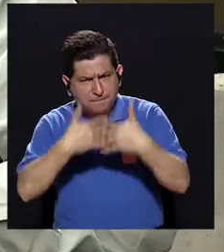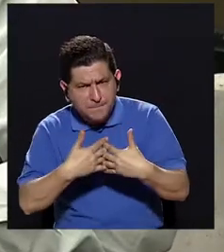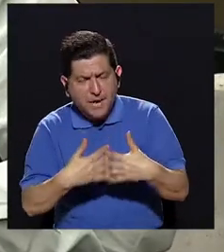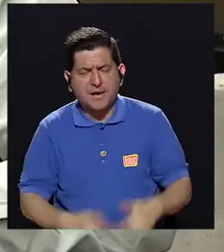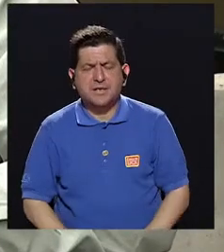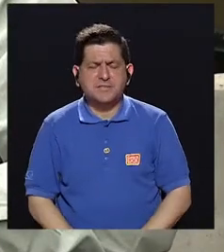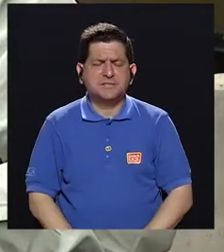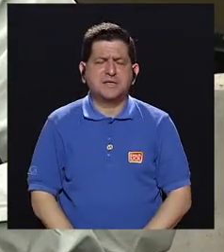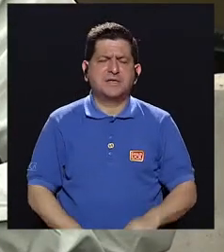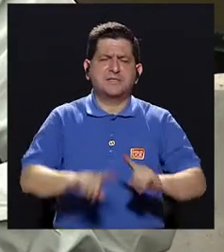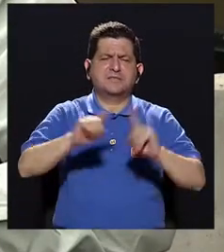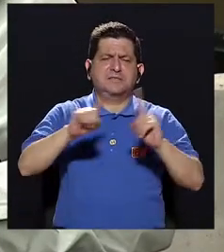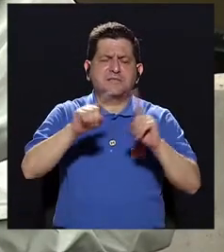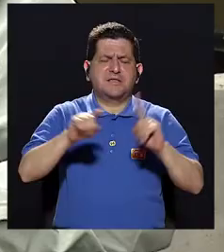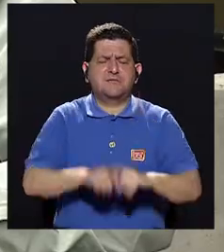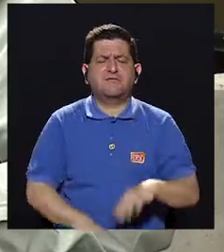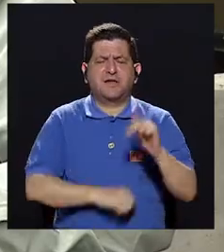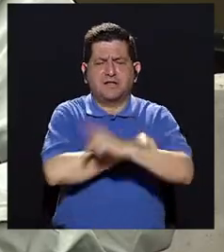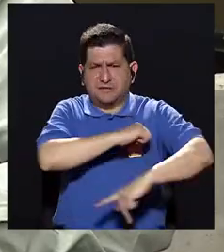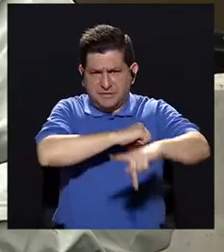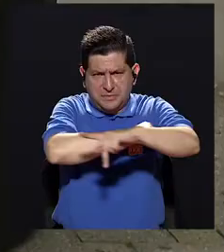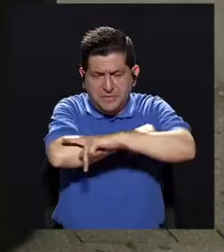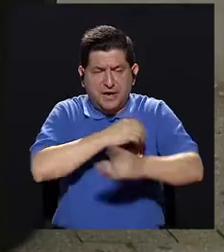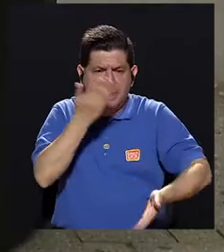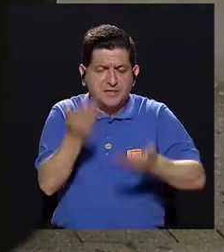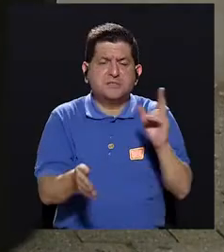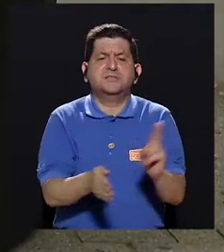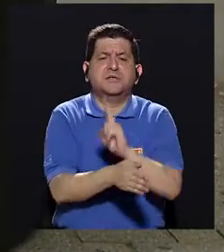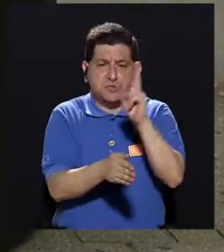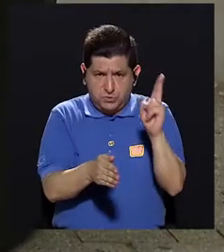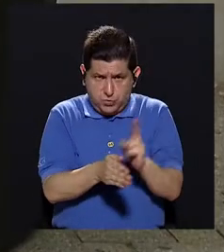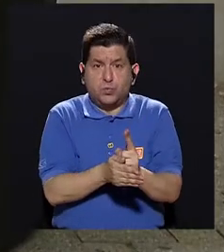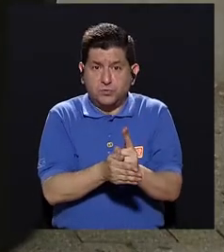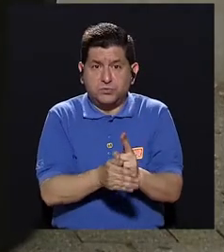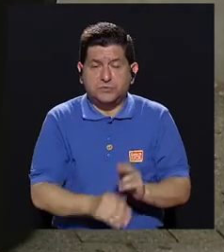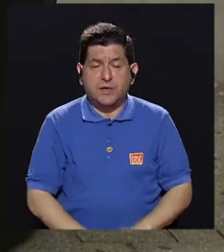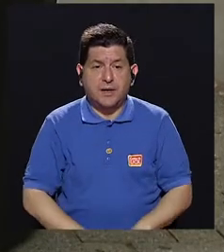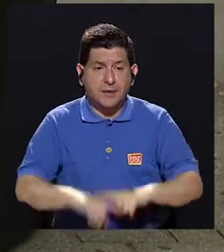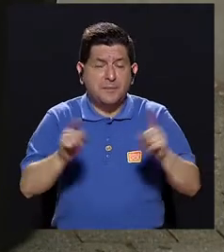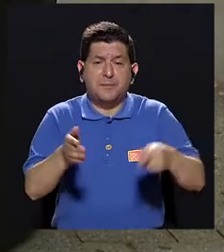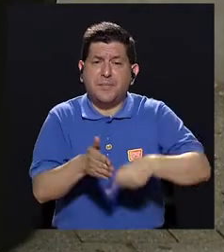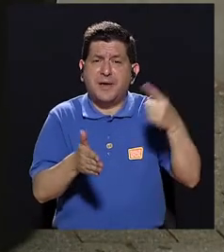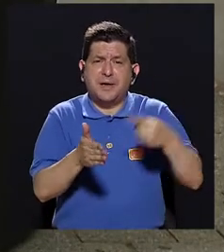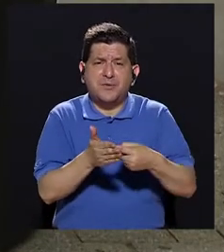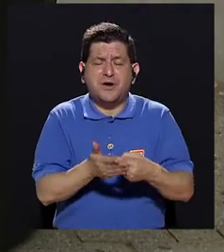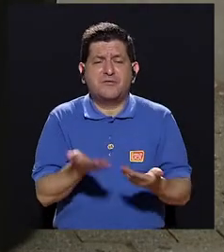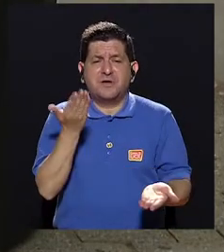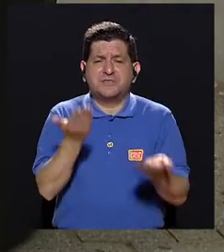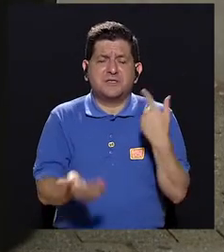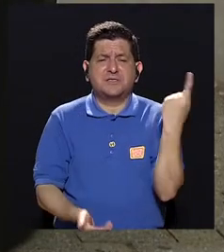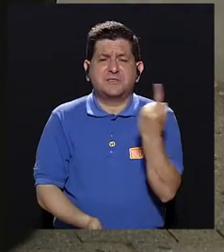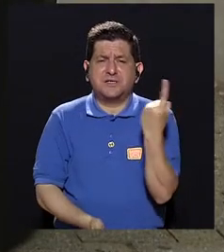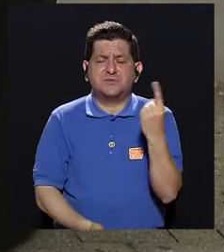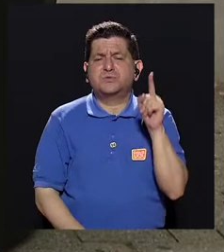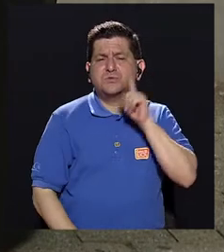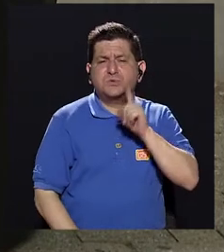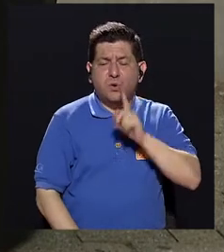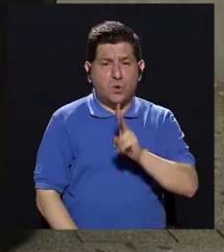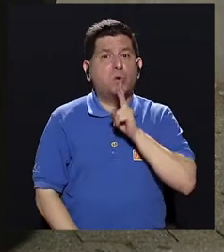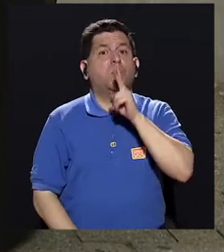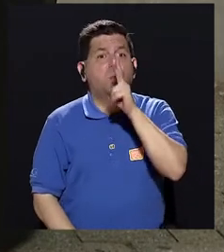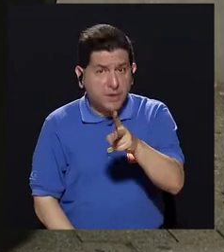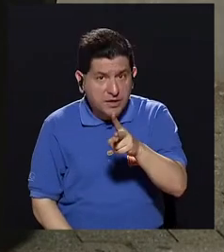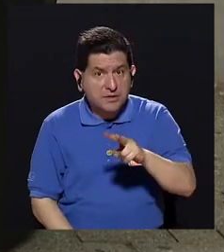empresas transnacionales, por ejemplo, las utilizan, ¿verdad? Pero a veces se queda mucho en el mito. ¿Es